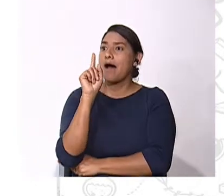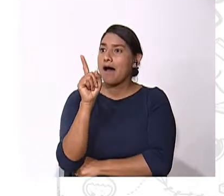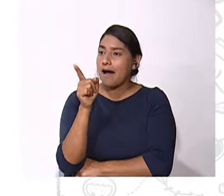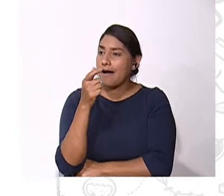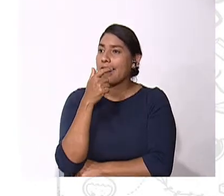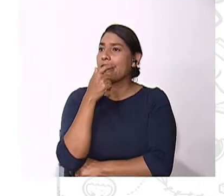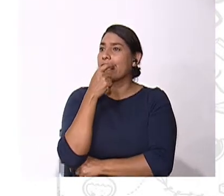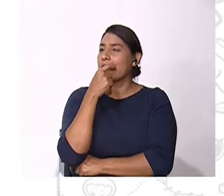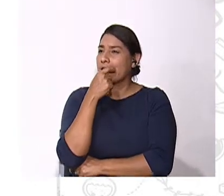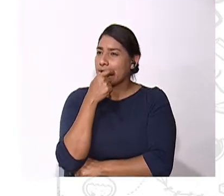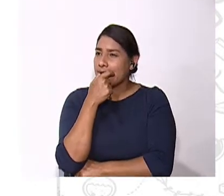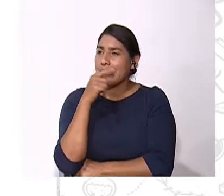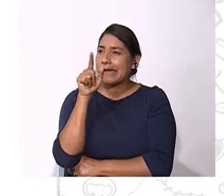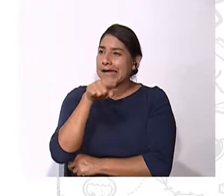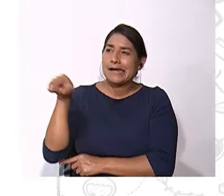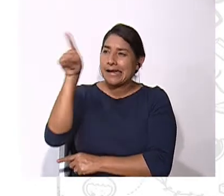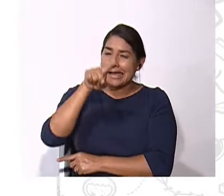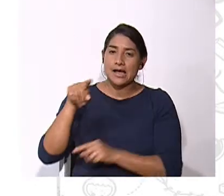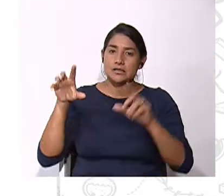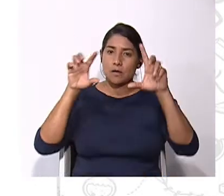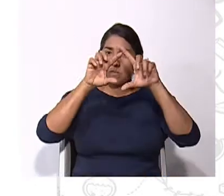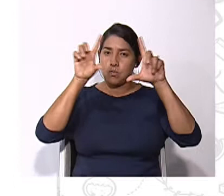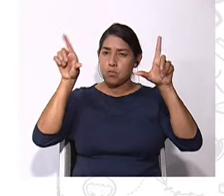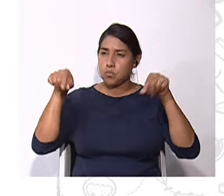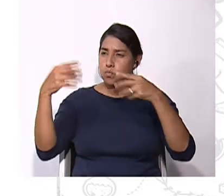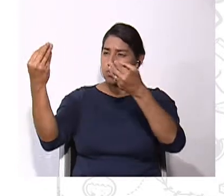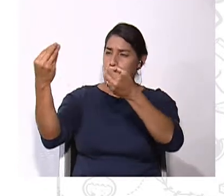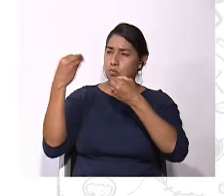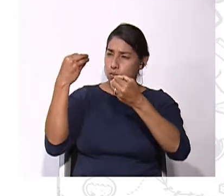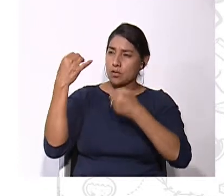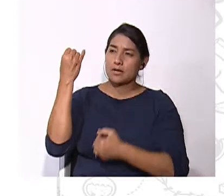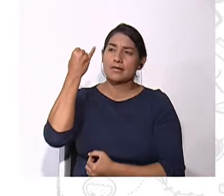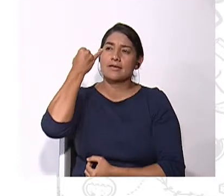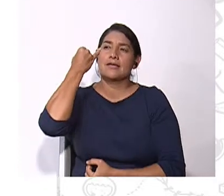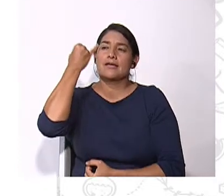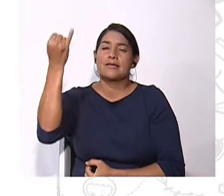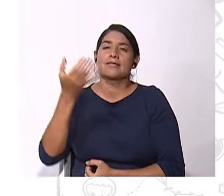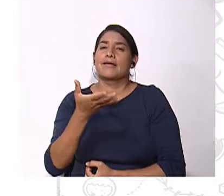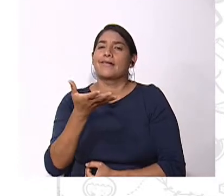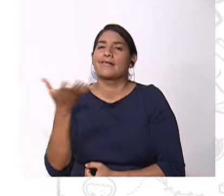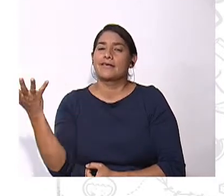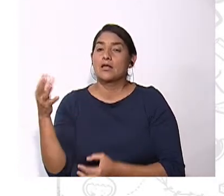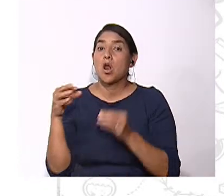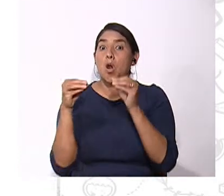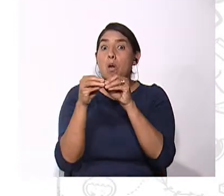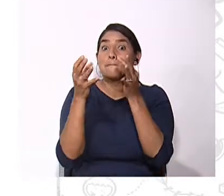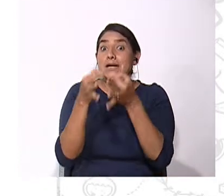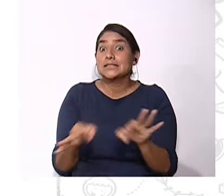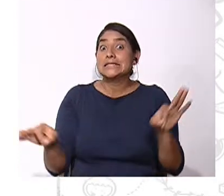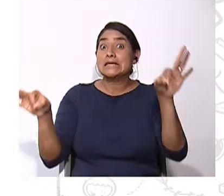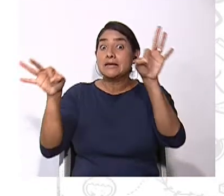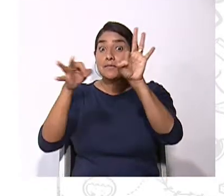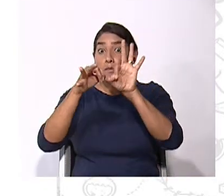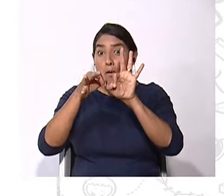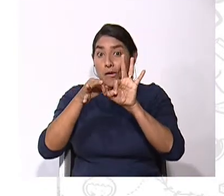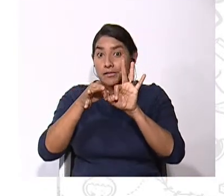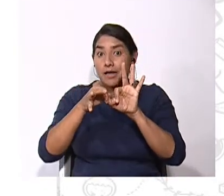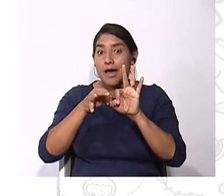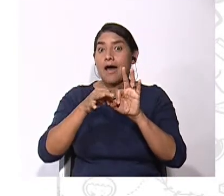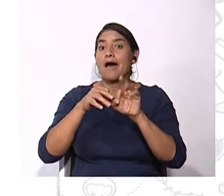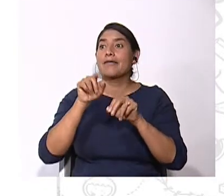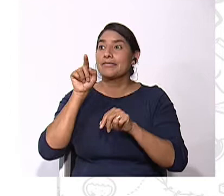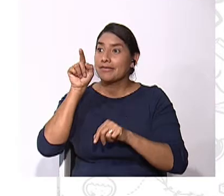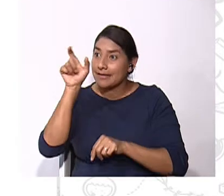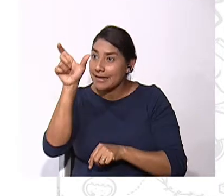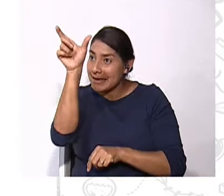en realidad me encerraba el texto. Podemos decir incluso lo más importante en el